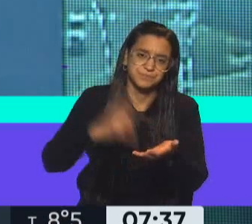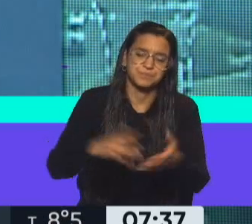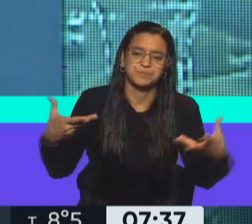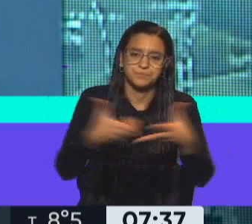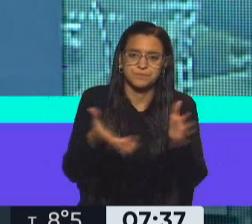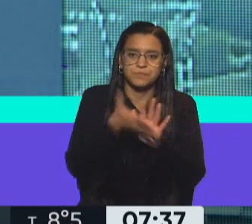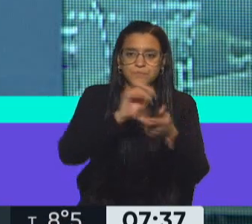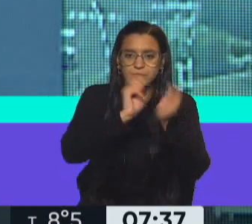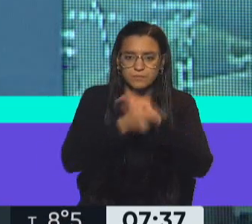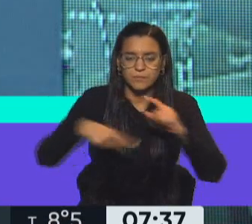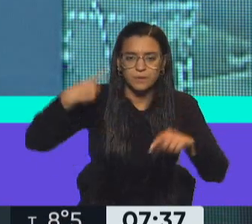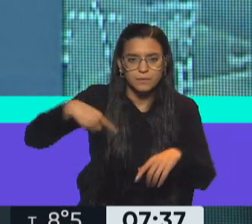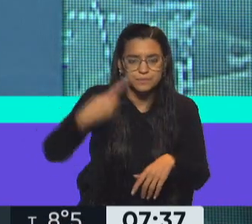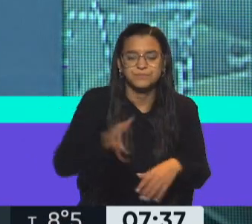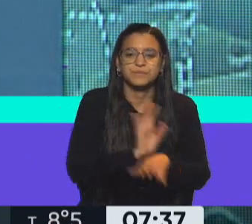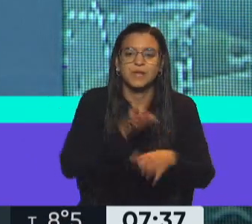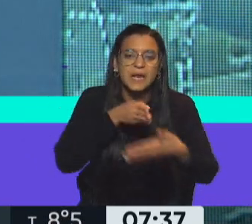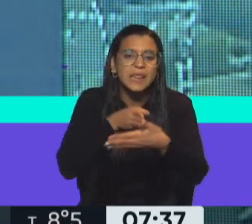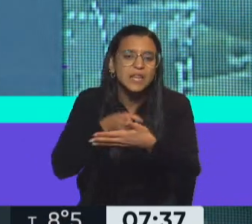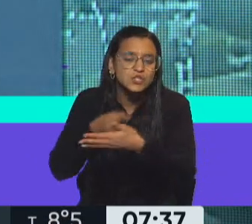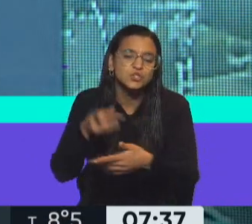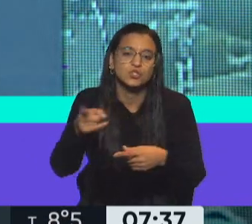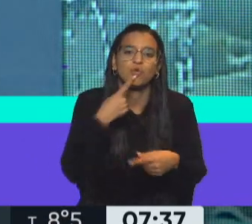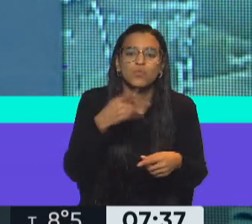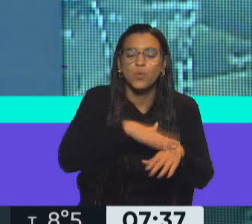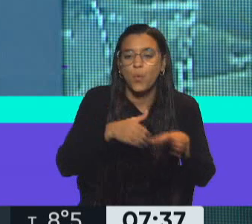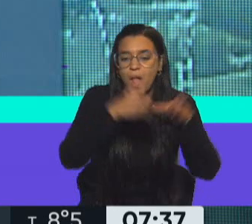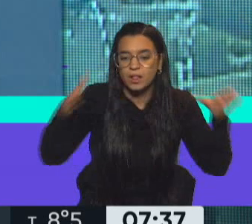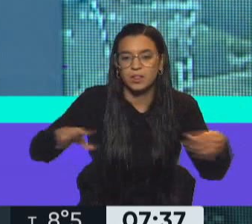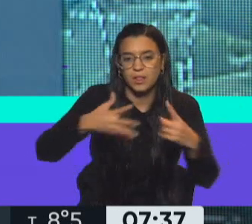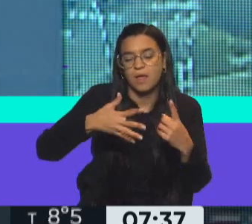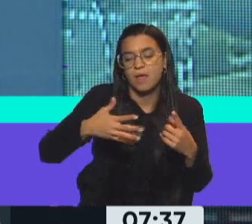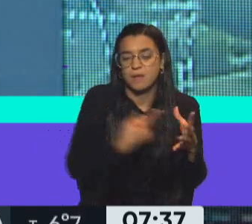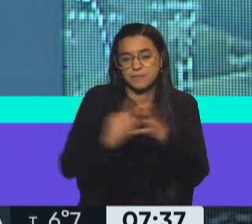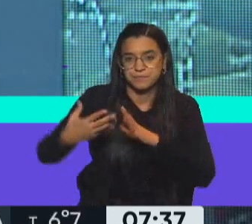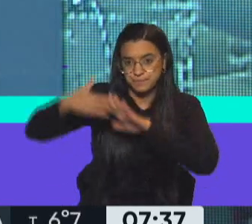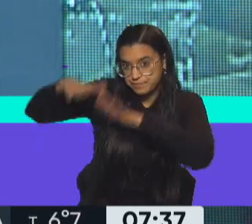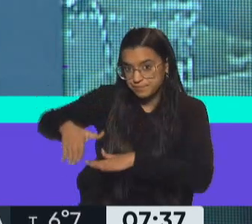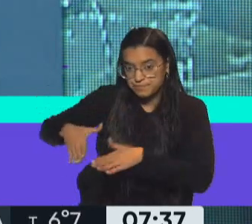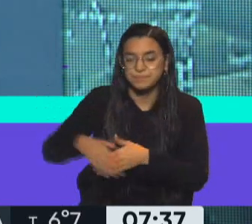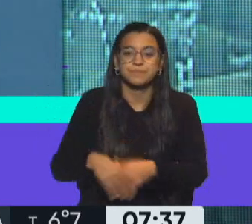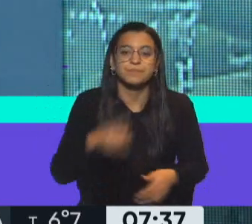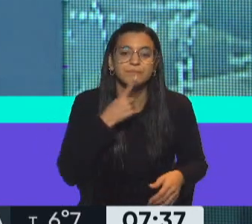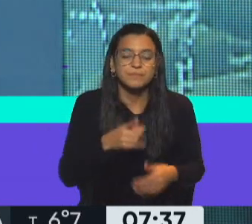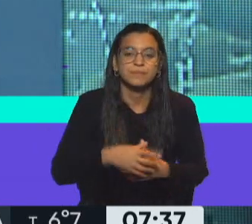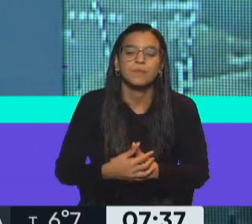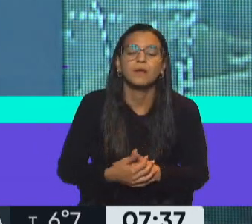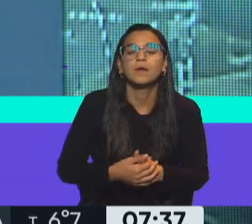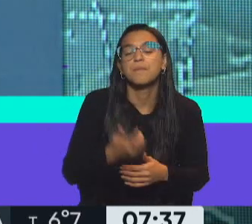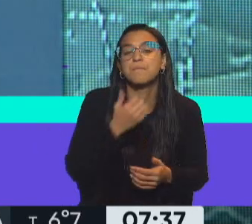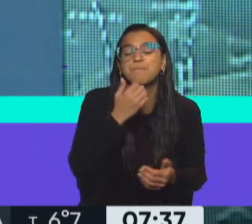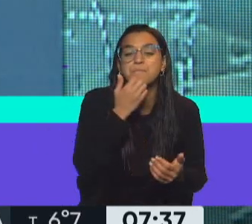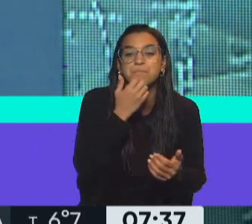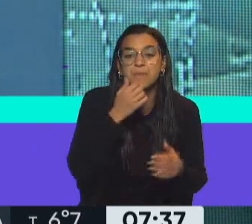Cambio permanentemente, de la restricción de las libertades durante el contexto del aislamiento, y focalizó sus propuestas